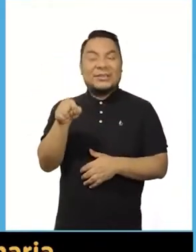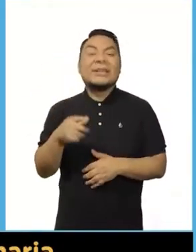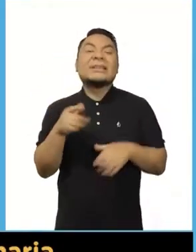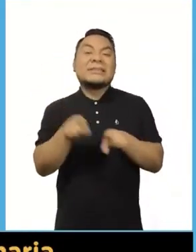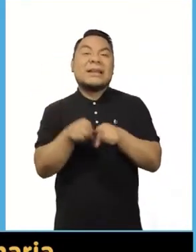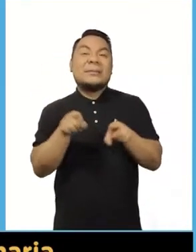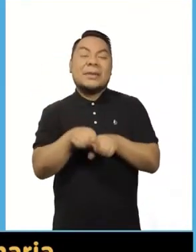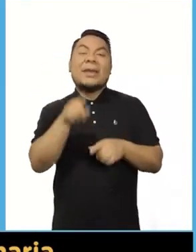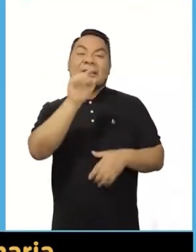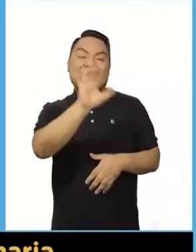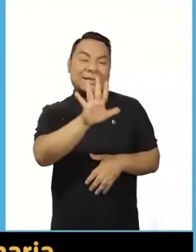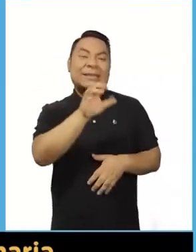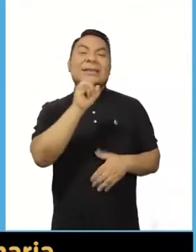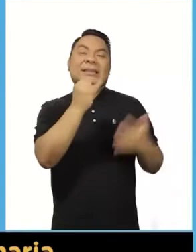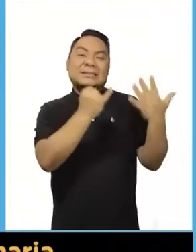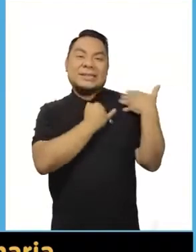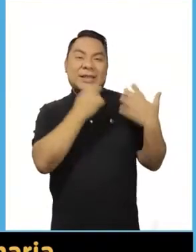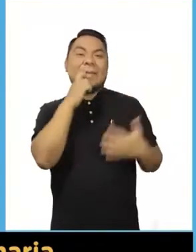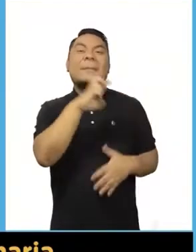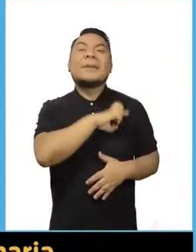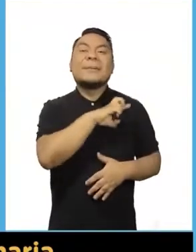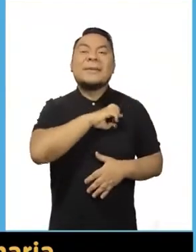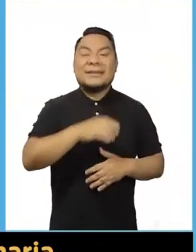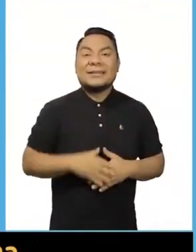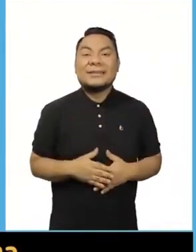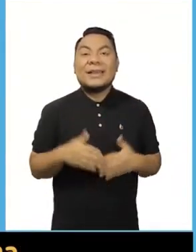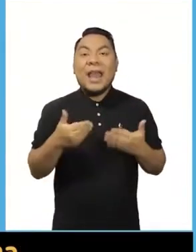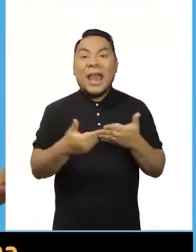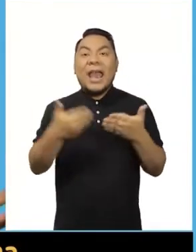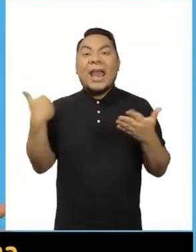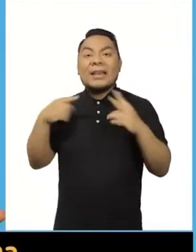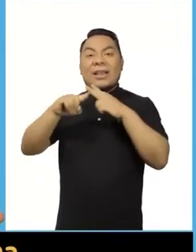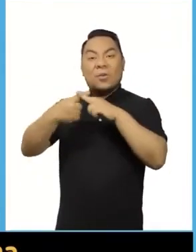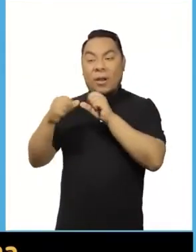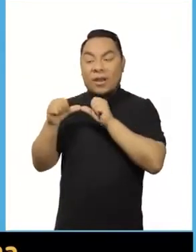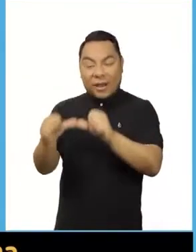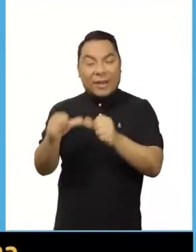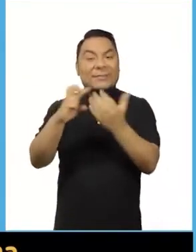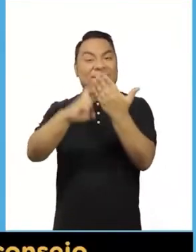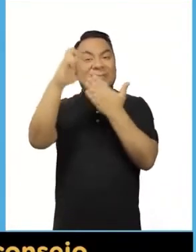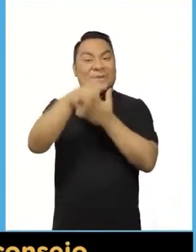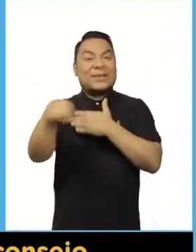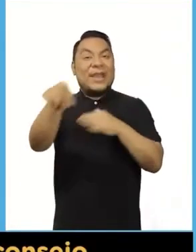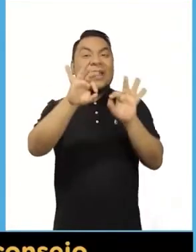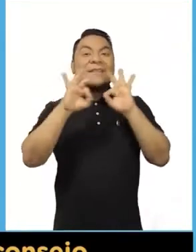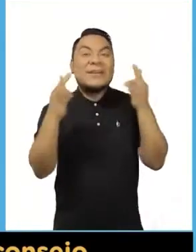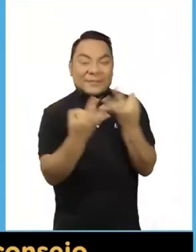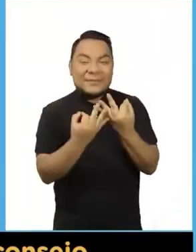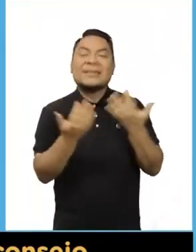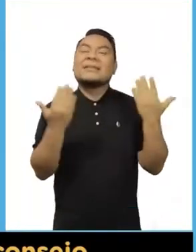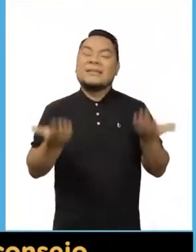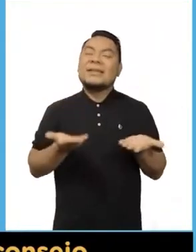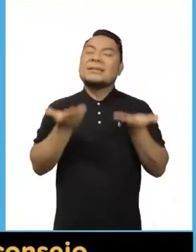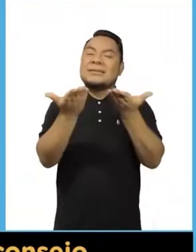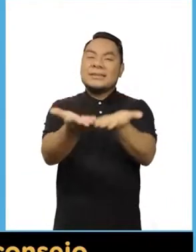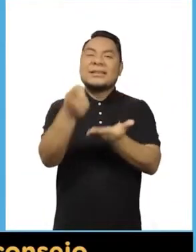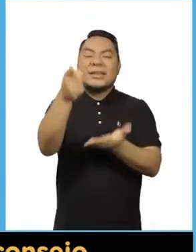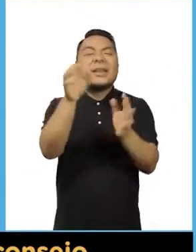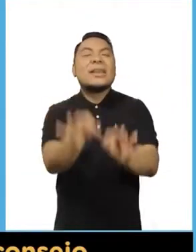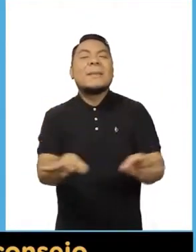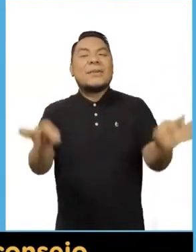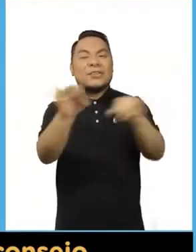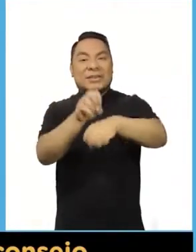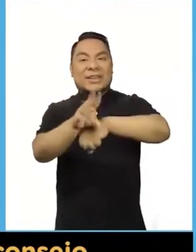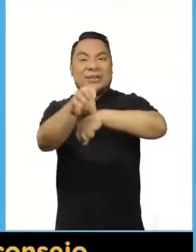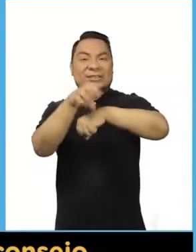5. De quinto y sexto grado de primaria. Antes de continuar con el programa, familia, déjenme